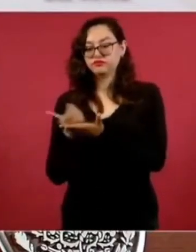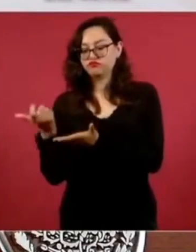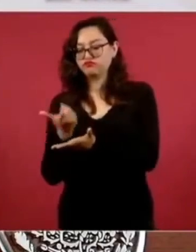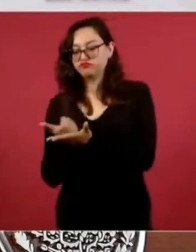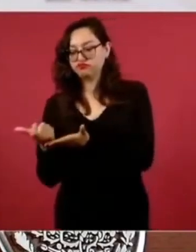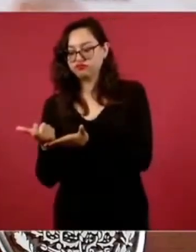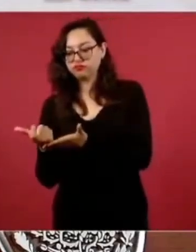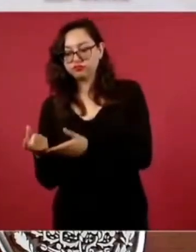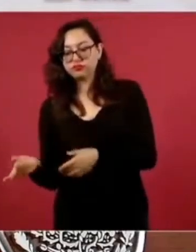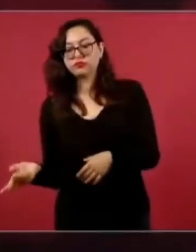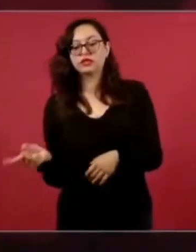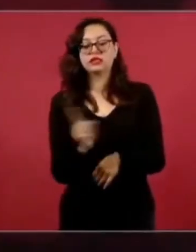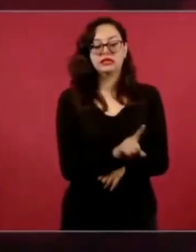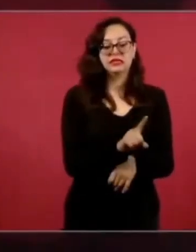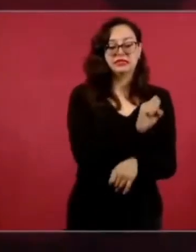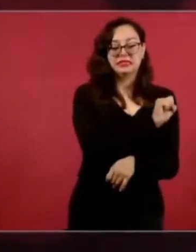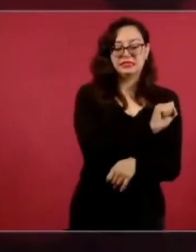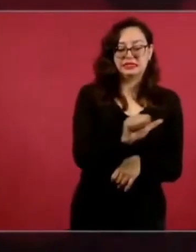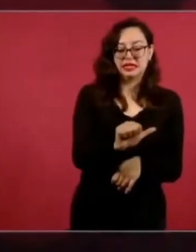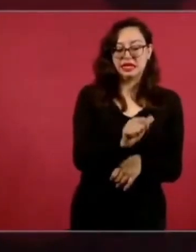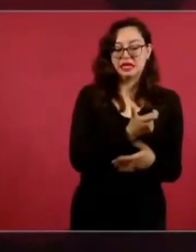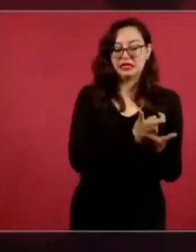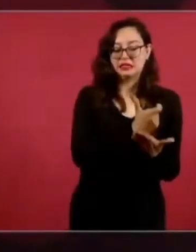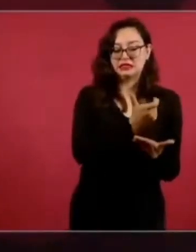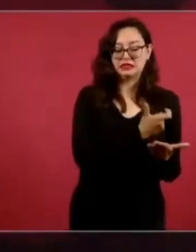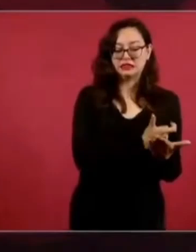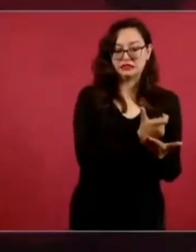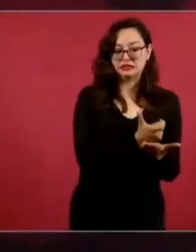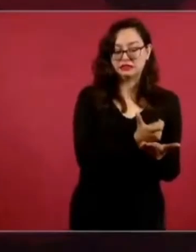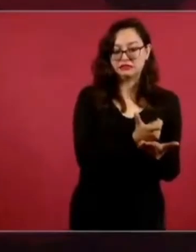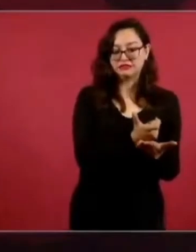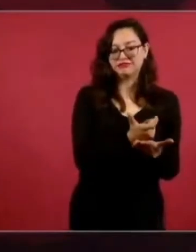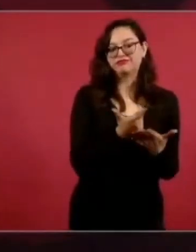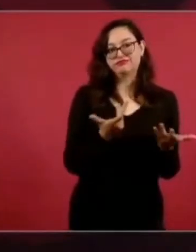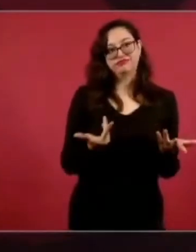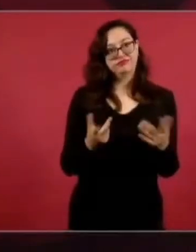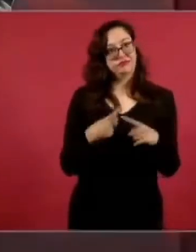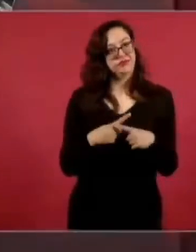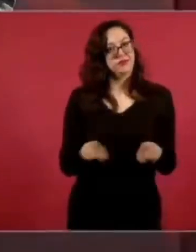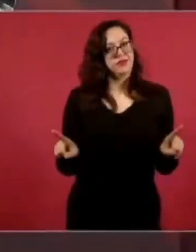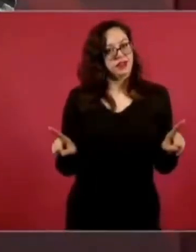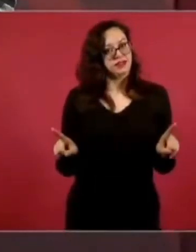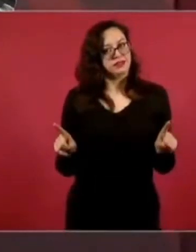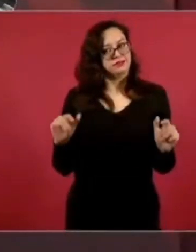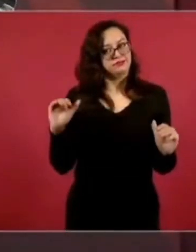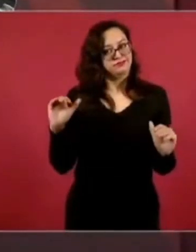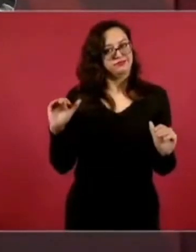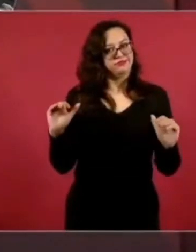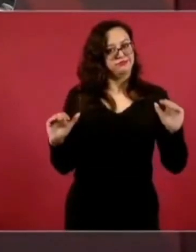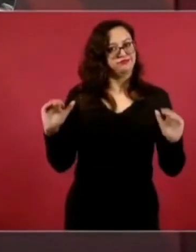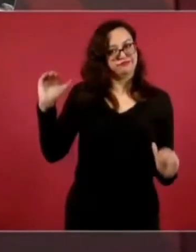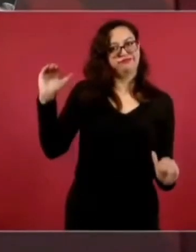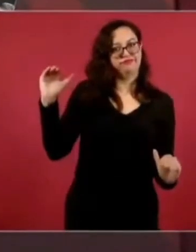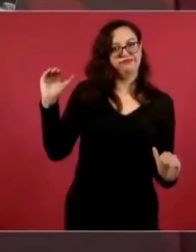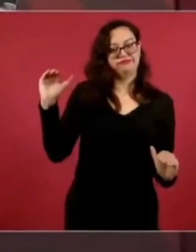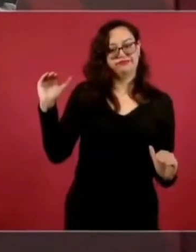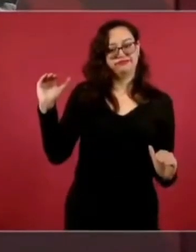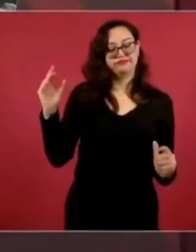de Salud. En aquel entonces era más notorio, y como